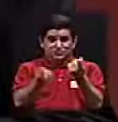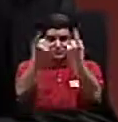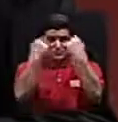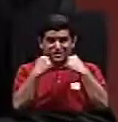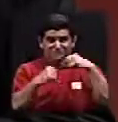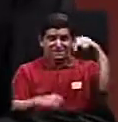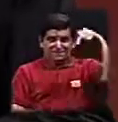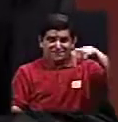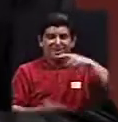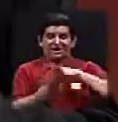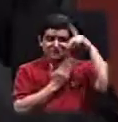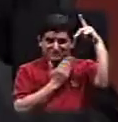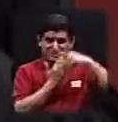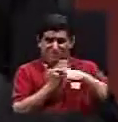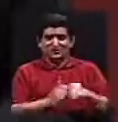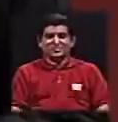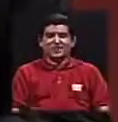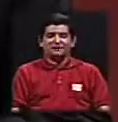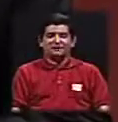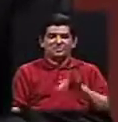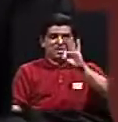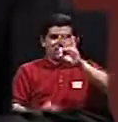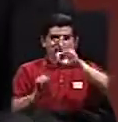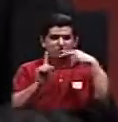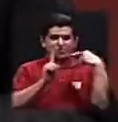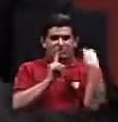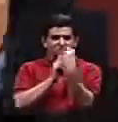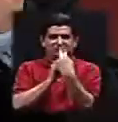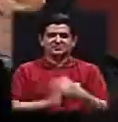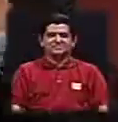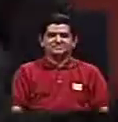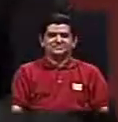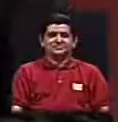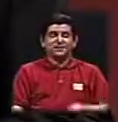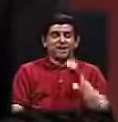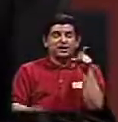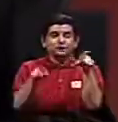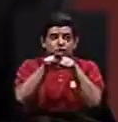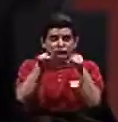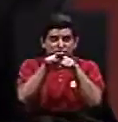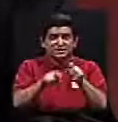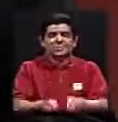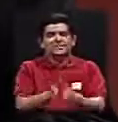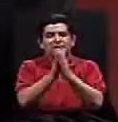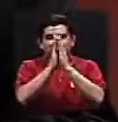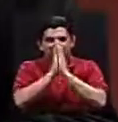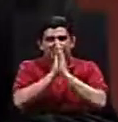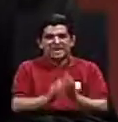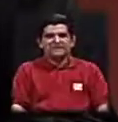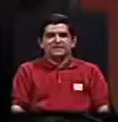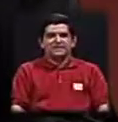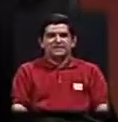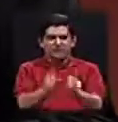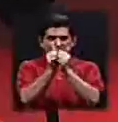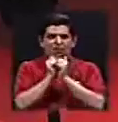presencia en este programa, en su programa Puntos de Vista, y a ustedes les pedimos que nos